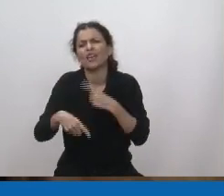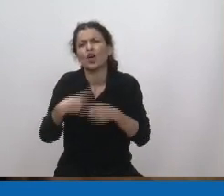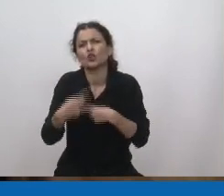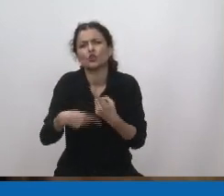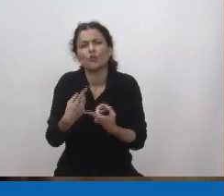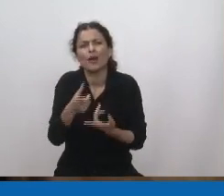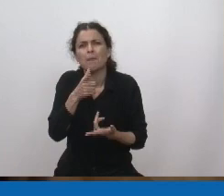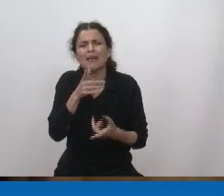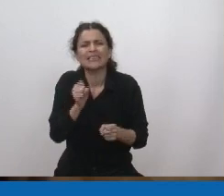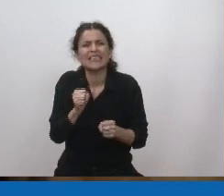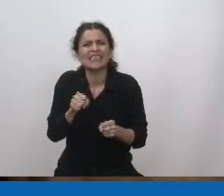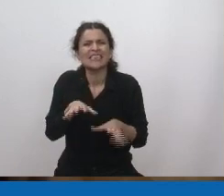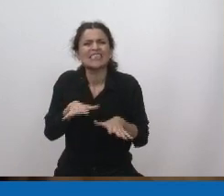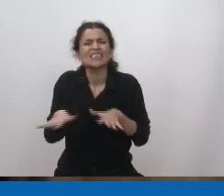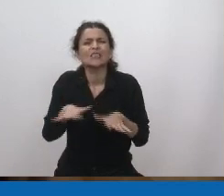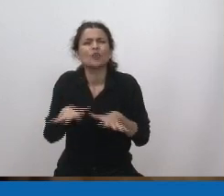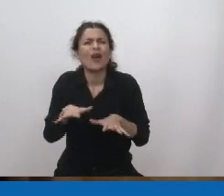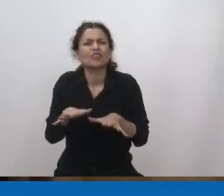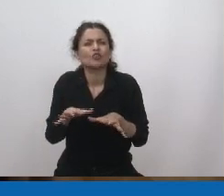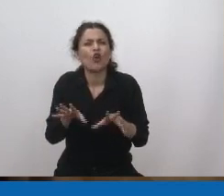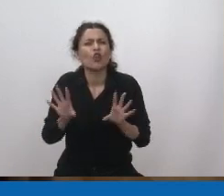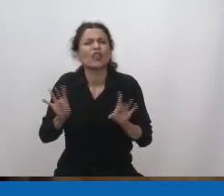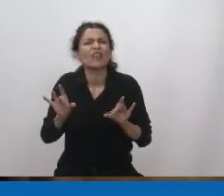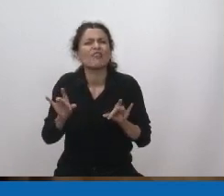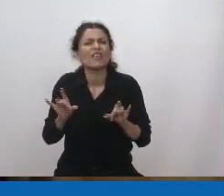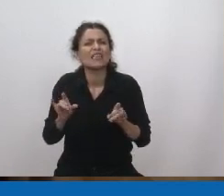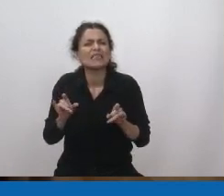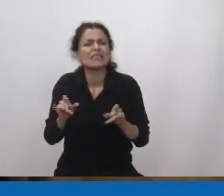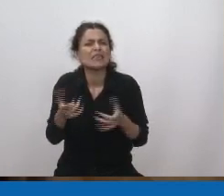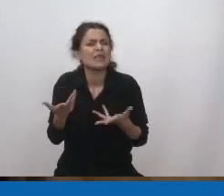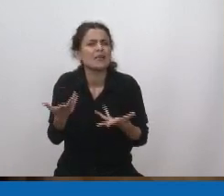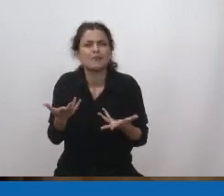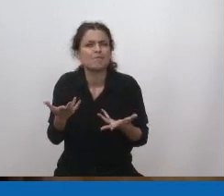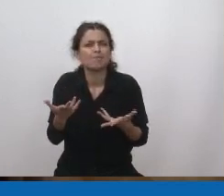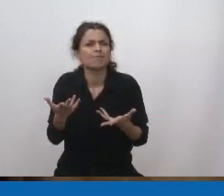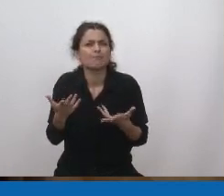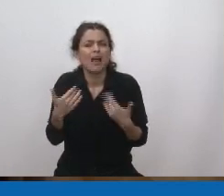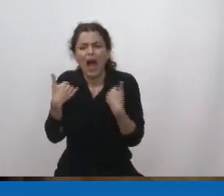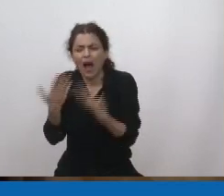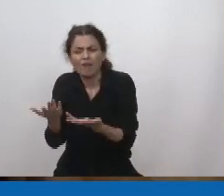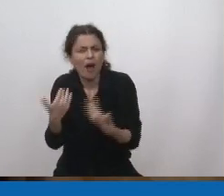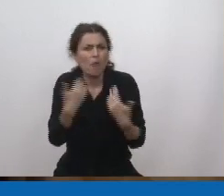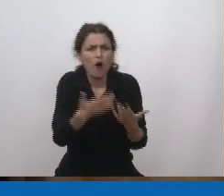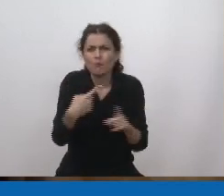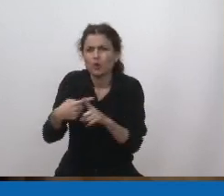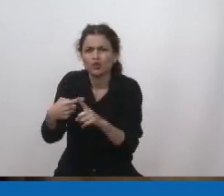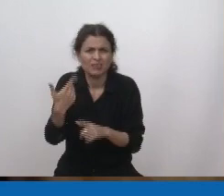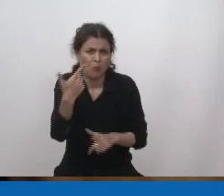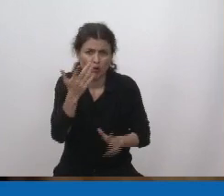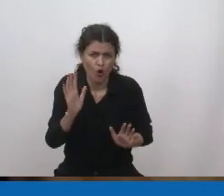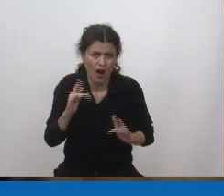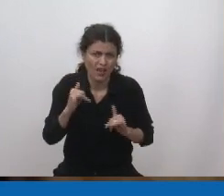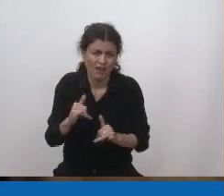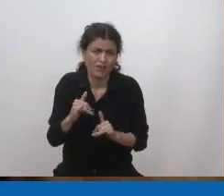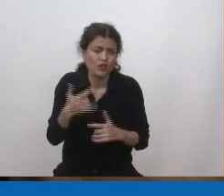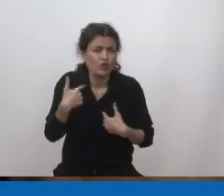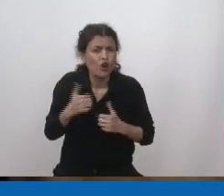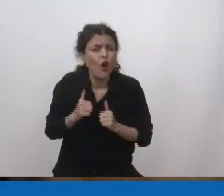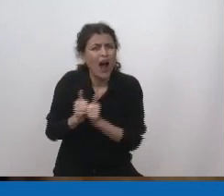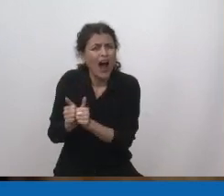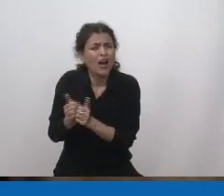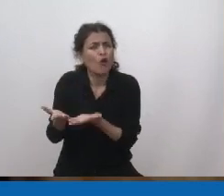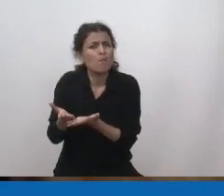tensión que no beneficia a nada ni a nadie. Por eso quiero acompañar la moción del